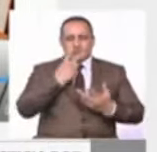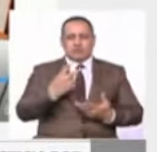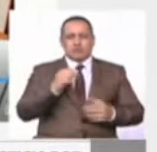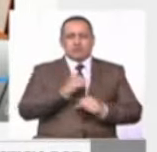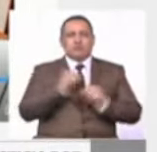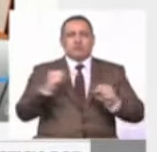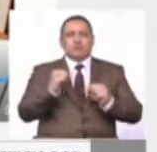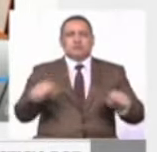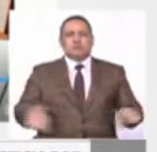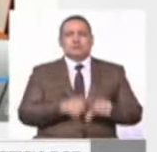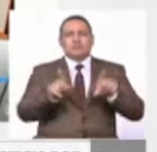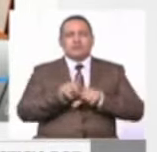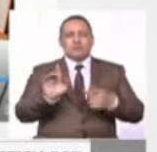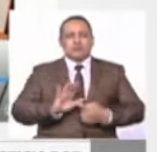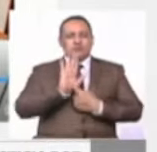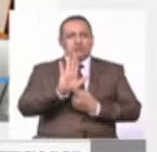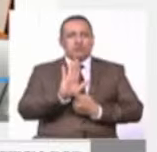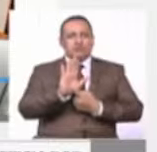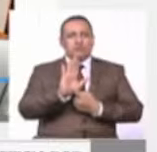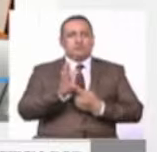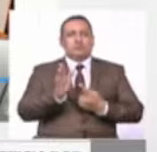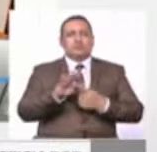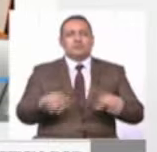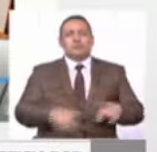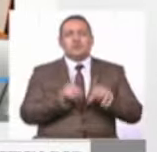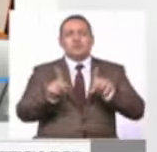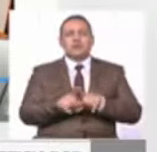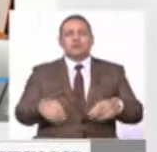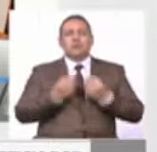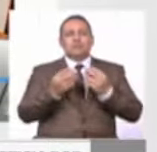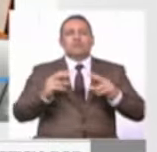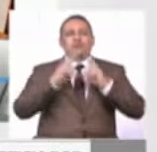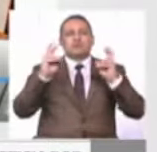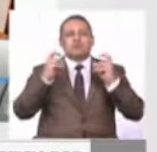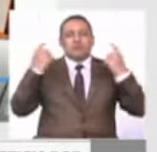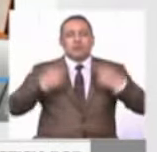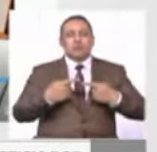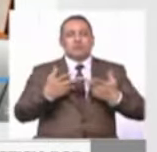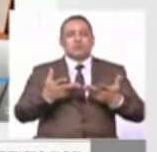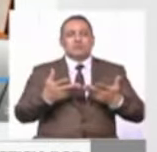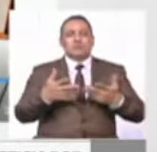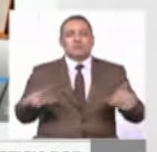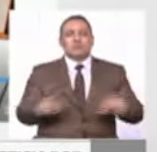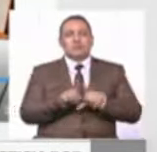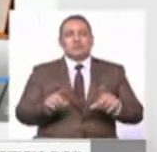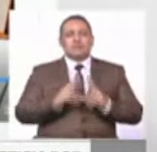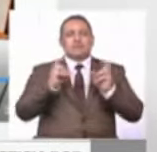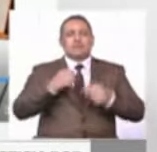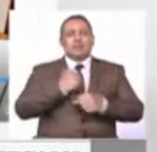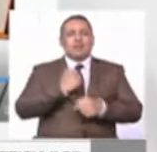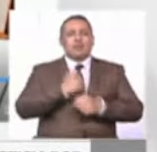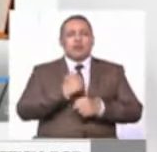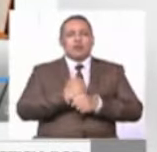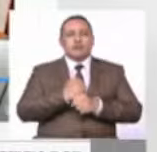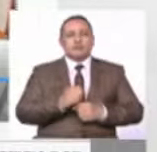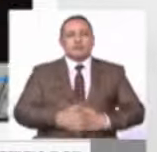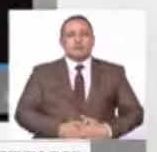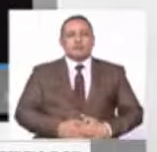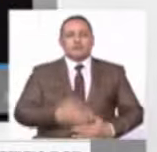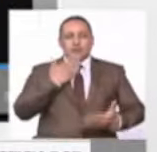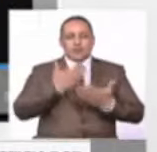informe calificaba el señor Falconí no era por asuntos netamente de ámbito laboral